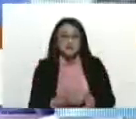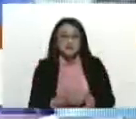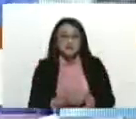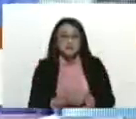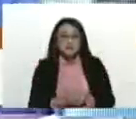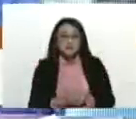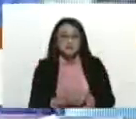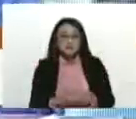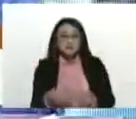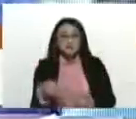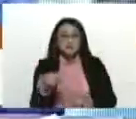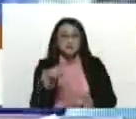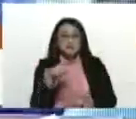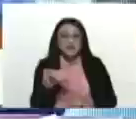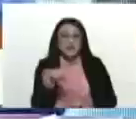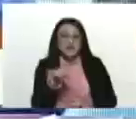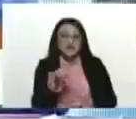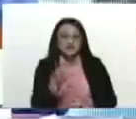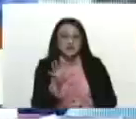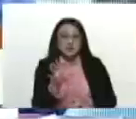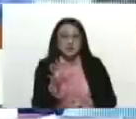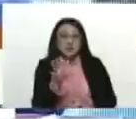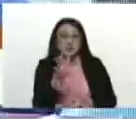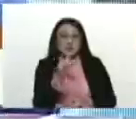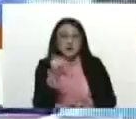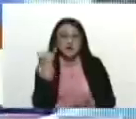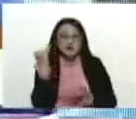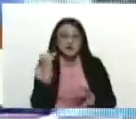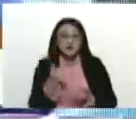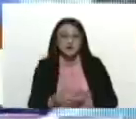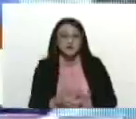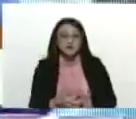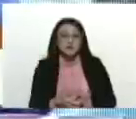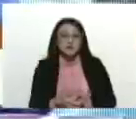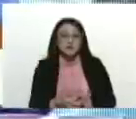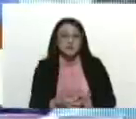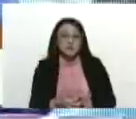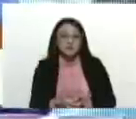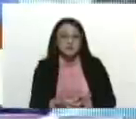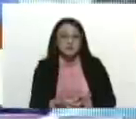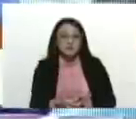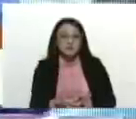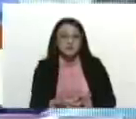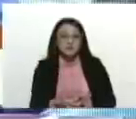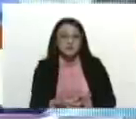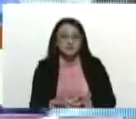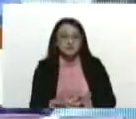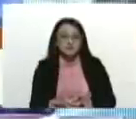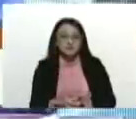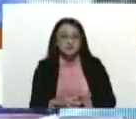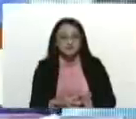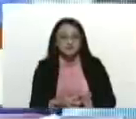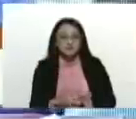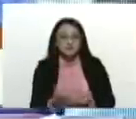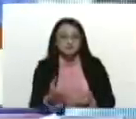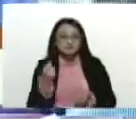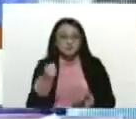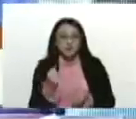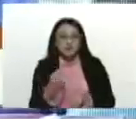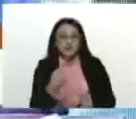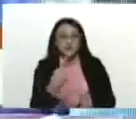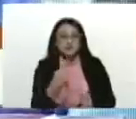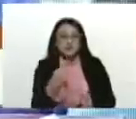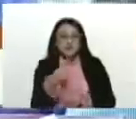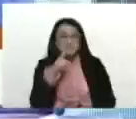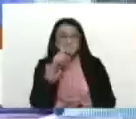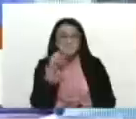eso es eso eso no es no tiene lógica Ah pero es la arrogancia ellos se empeñaron en decir que Nicolás